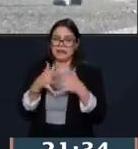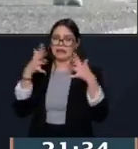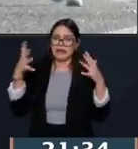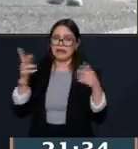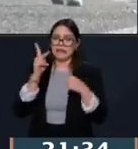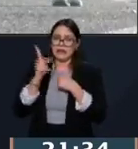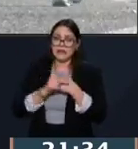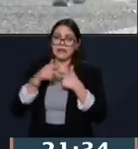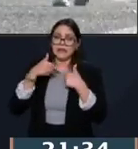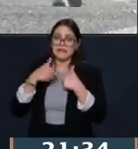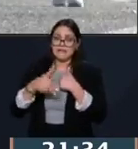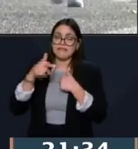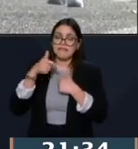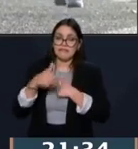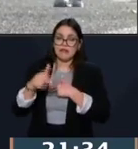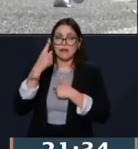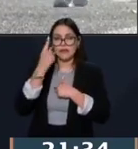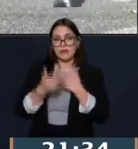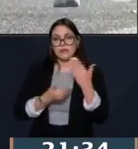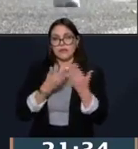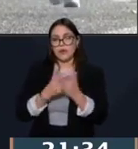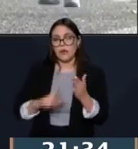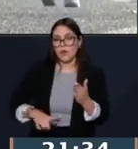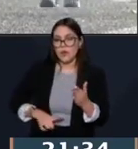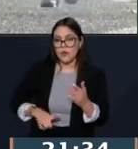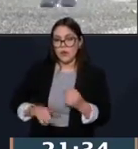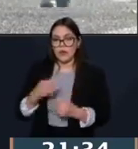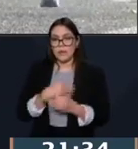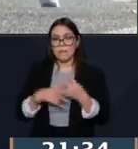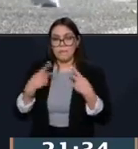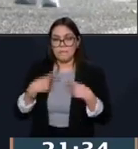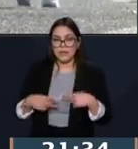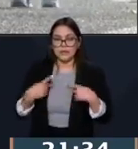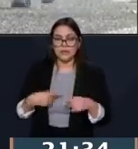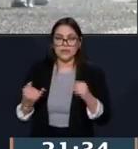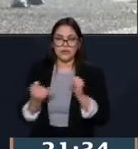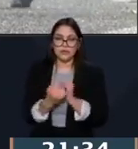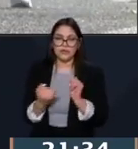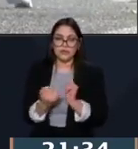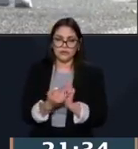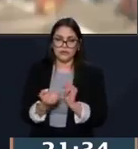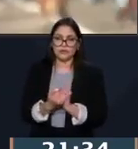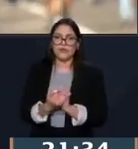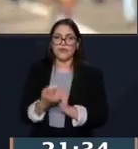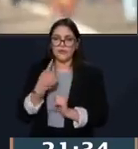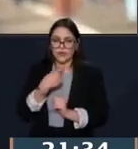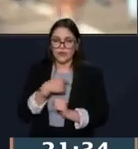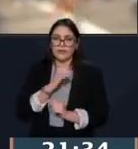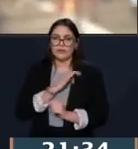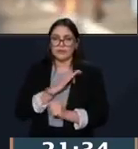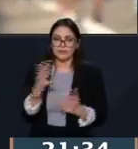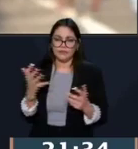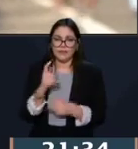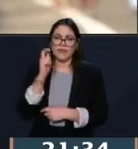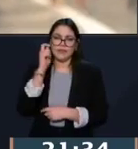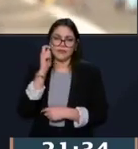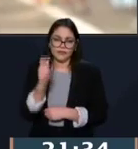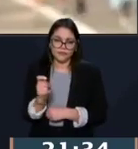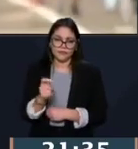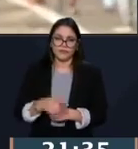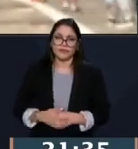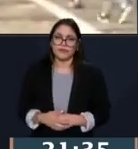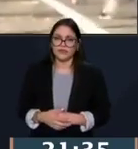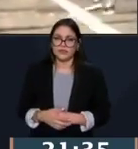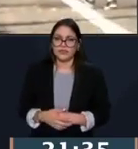todo caso lo que sí sería es pedirle a la autoridad, pedirle a la gente, y ahorita les voy a decir algo donde nosotros sí intervenimos, es no